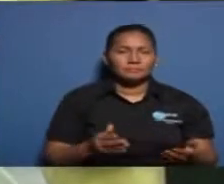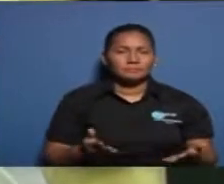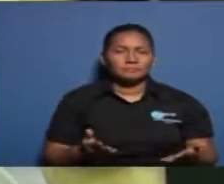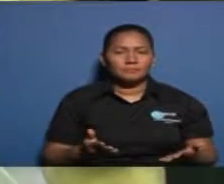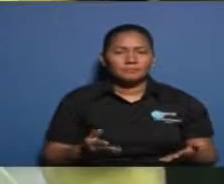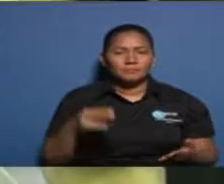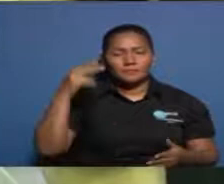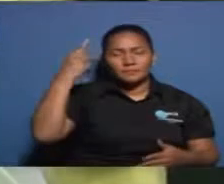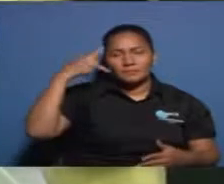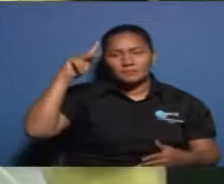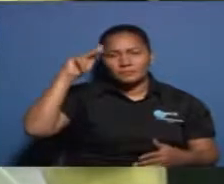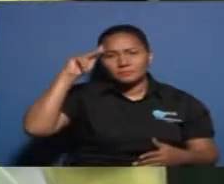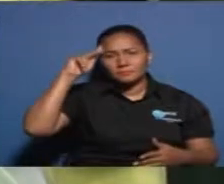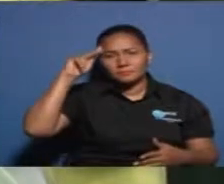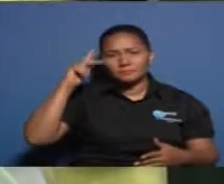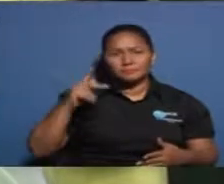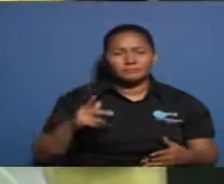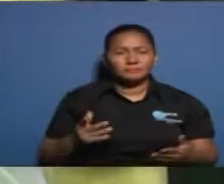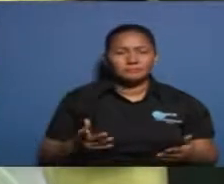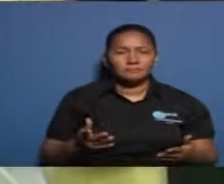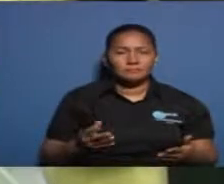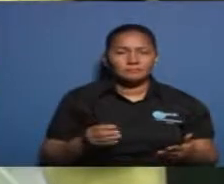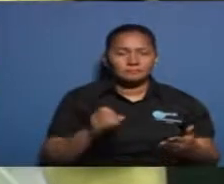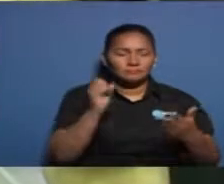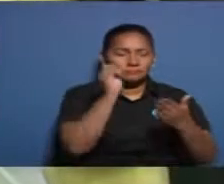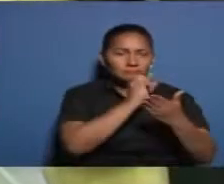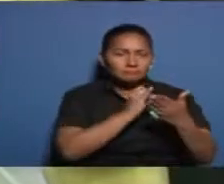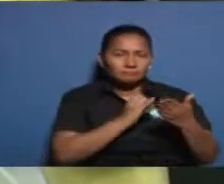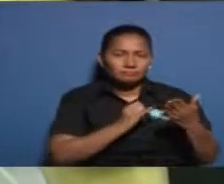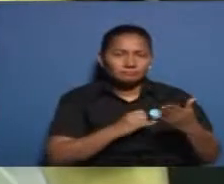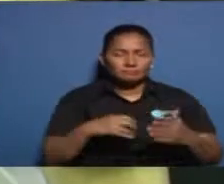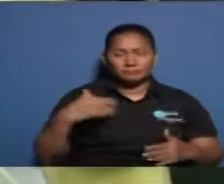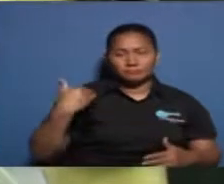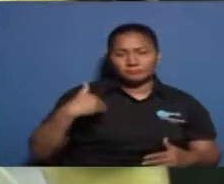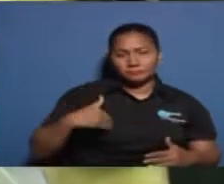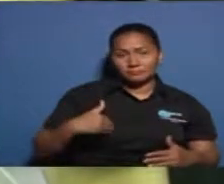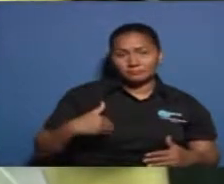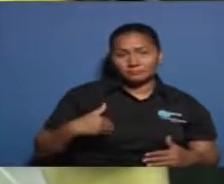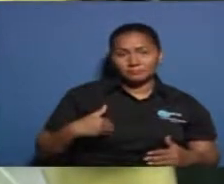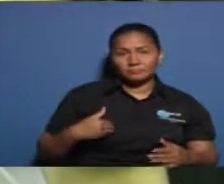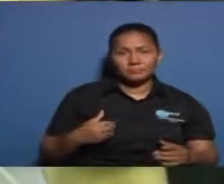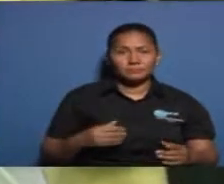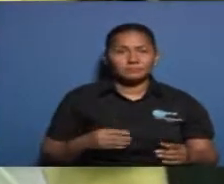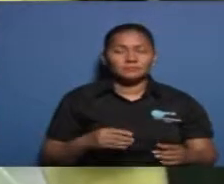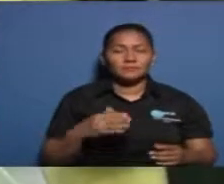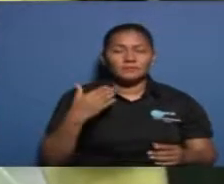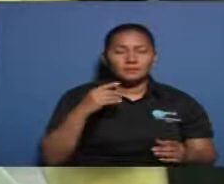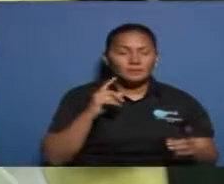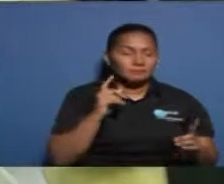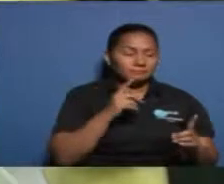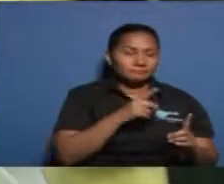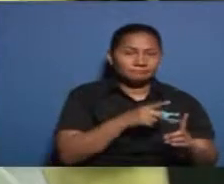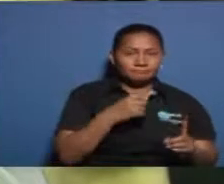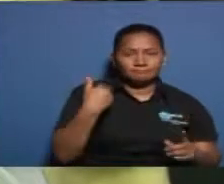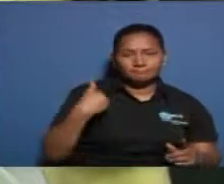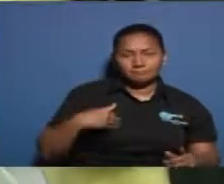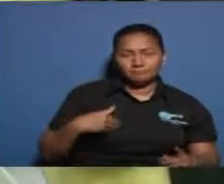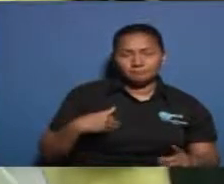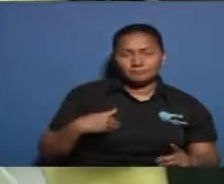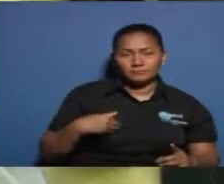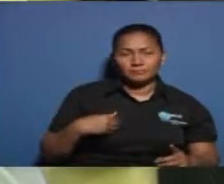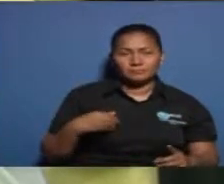política la política las diseñan los hombres desde los hombres para los hombres y por los hombres entonces es un